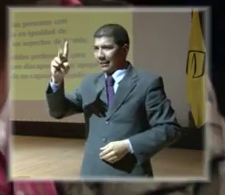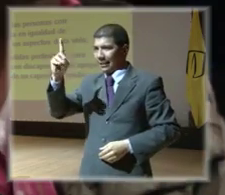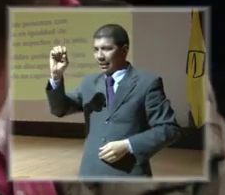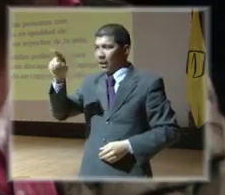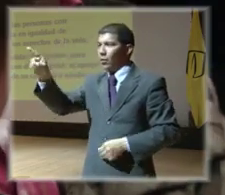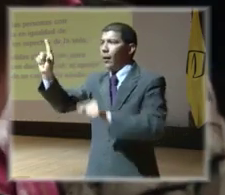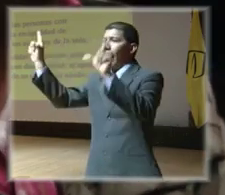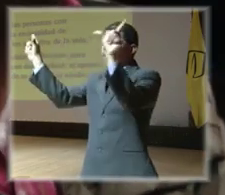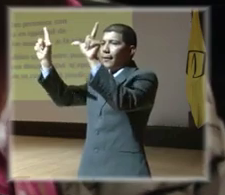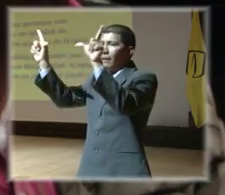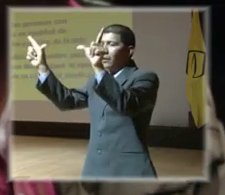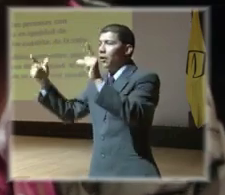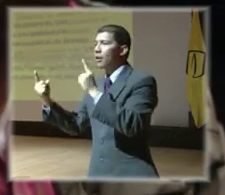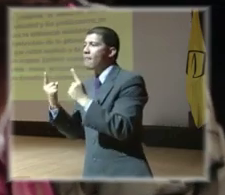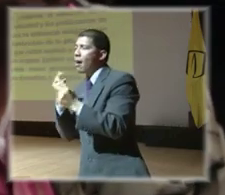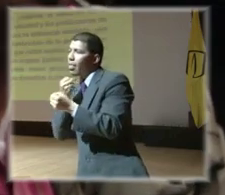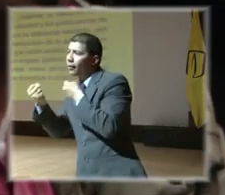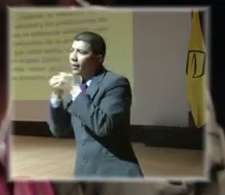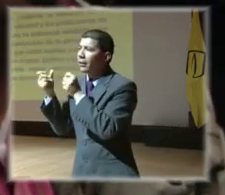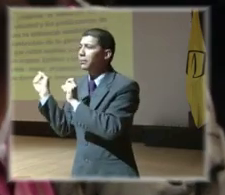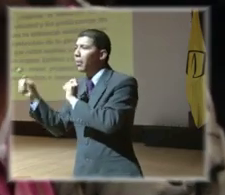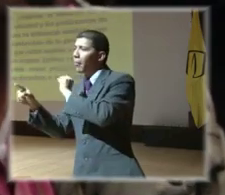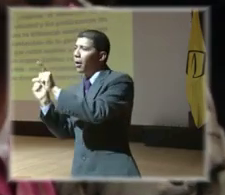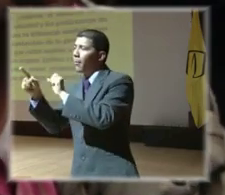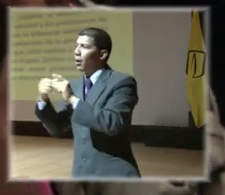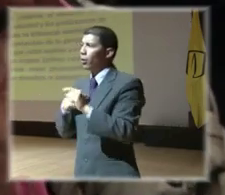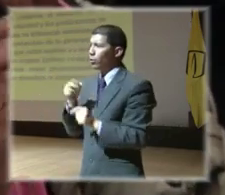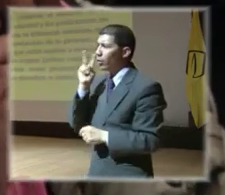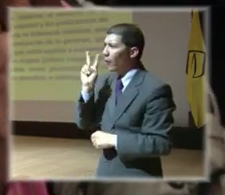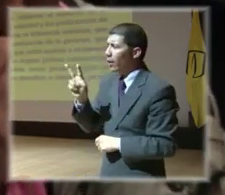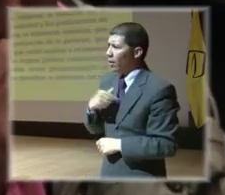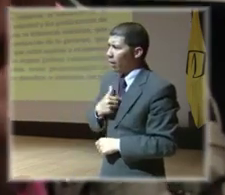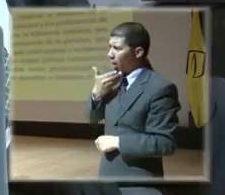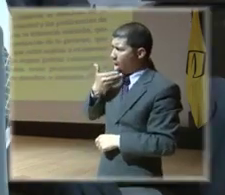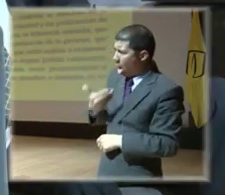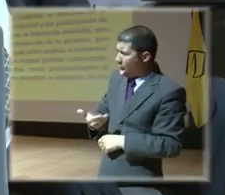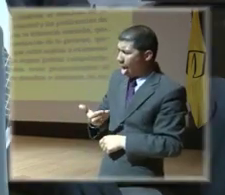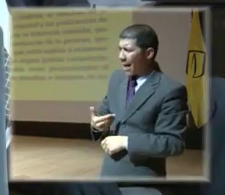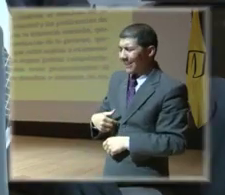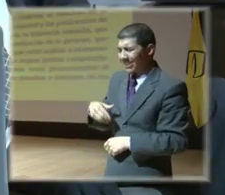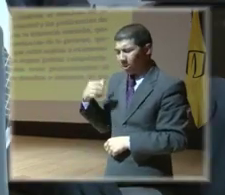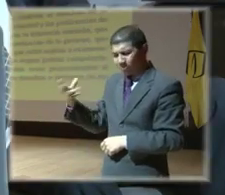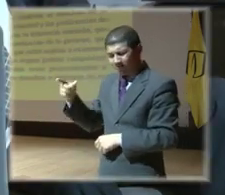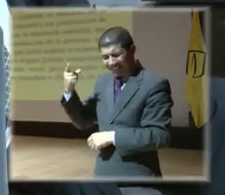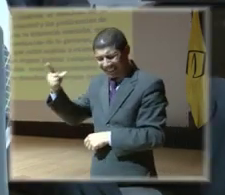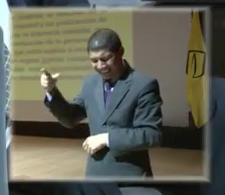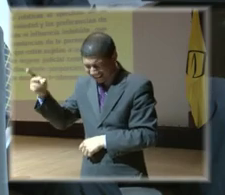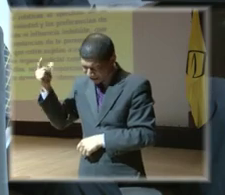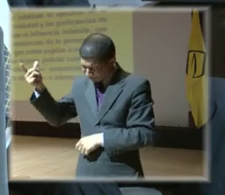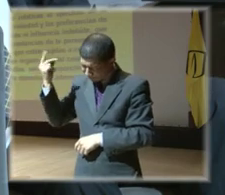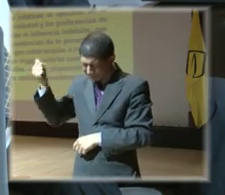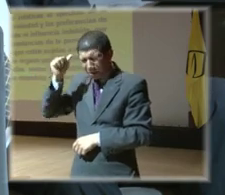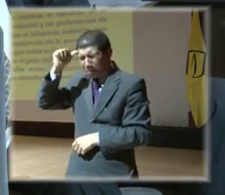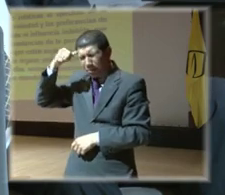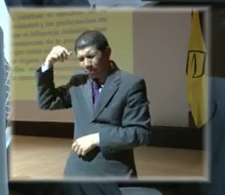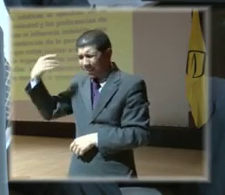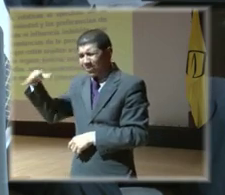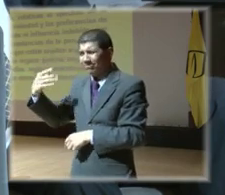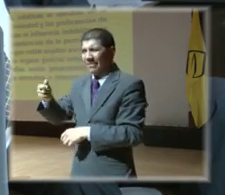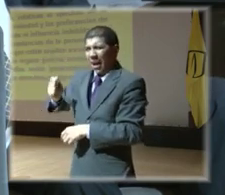no me acuerdo cómo se llaman, lo que presentan los abogados, uno de los